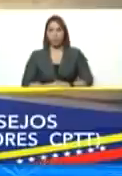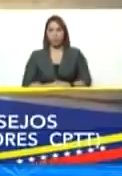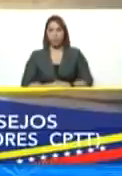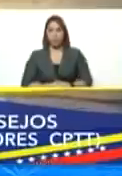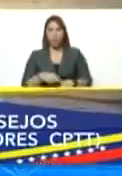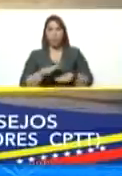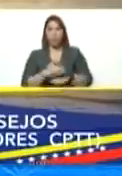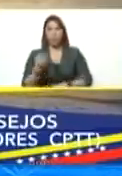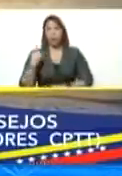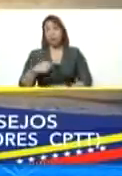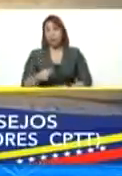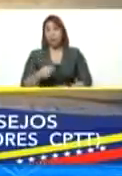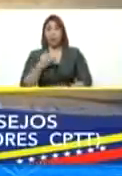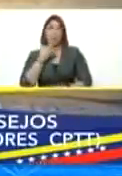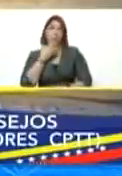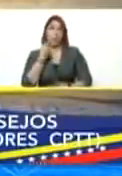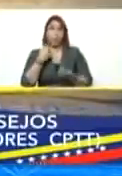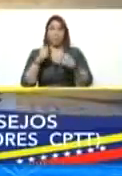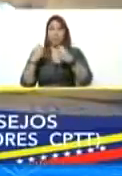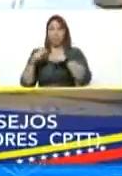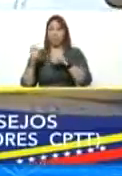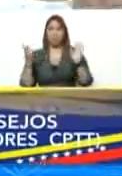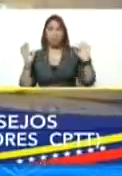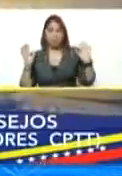tienes un puesto, ¿qué te digo yo?, de empanada.